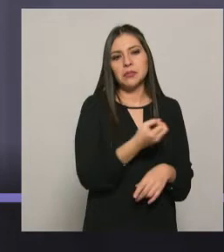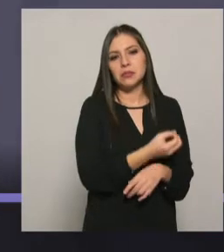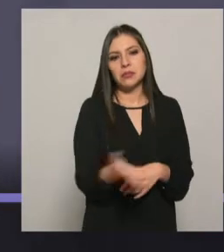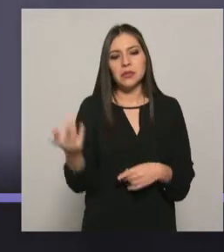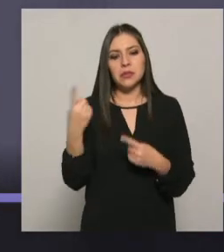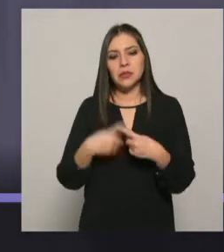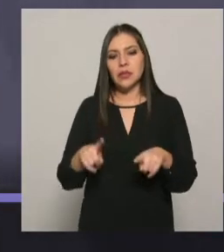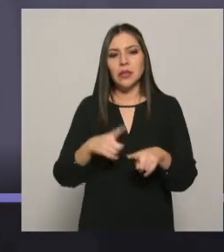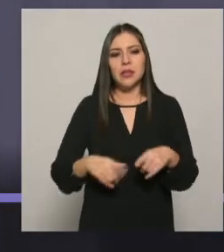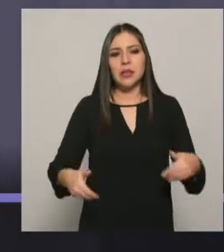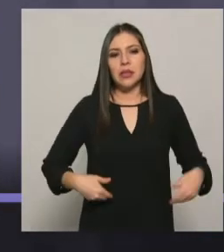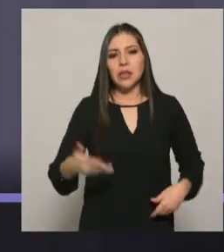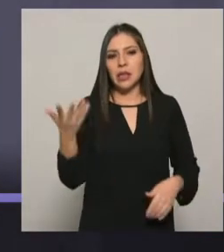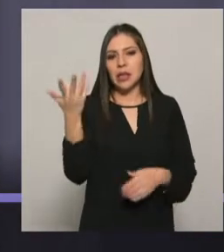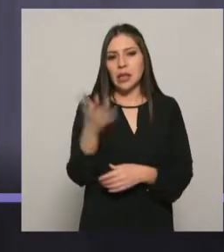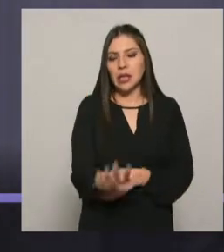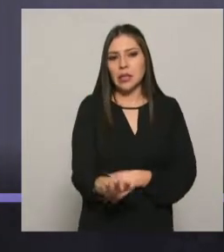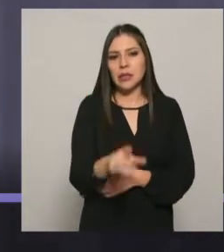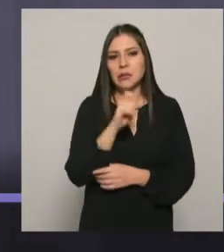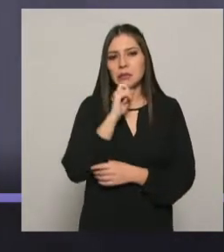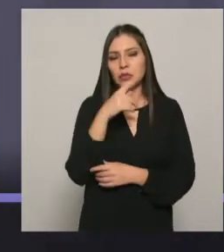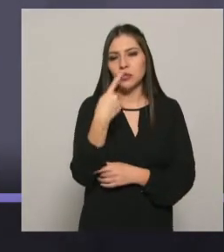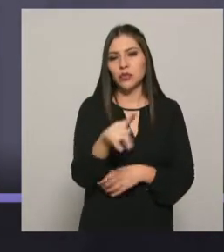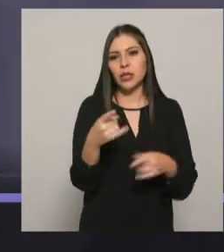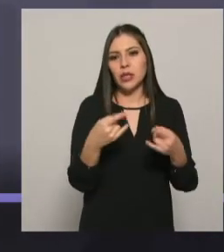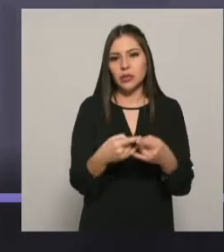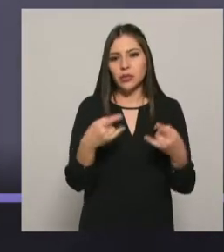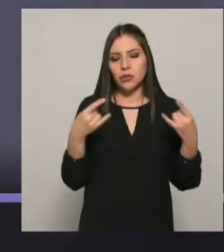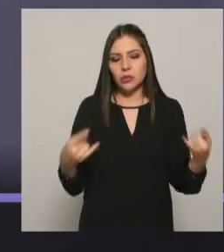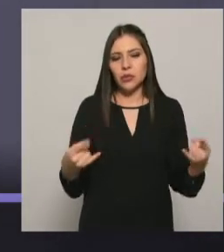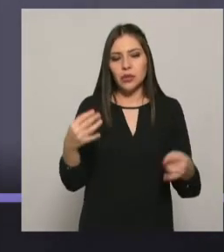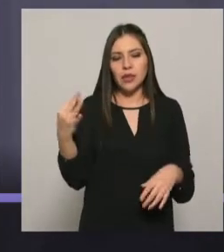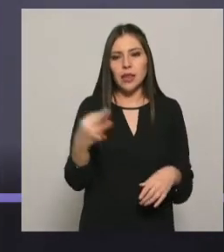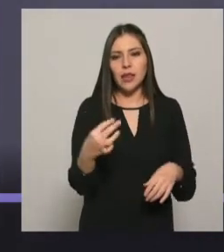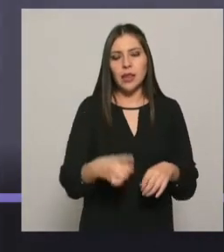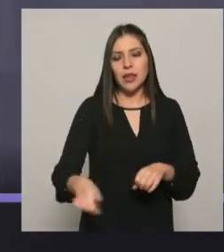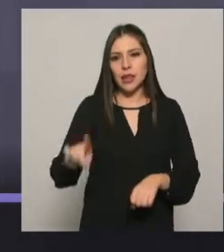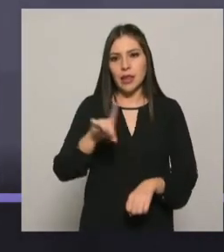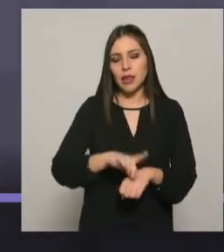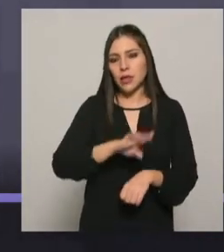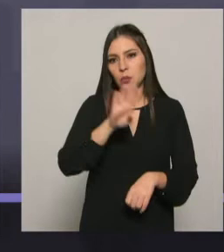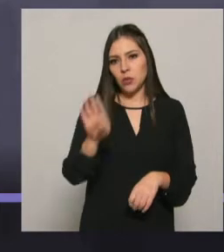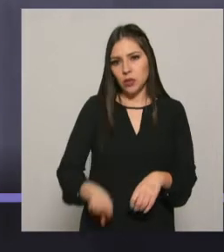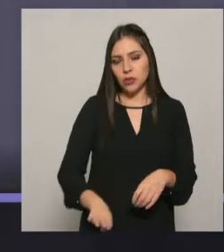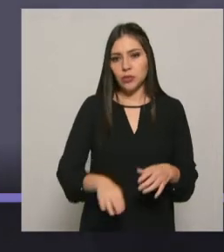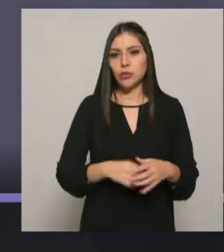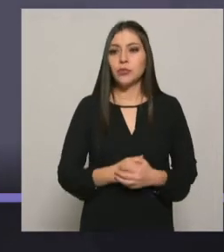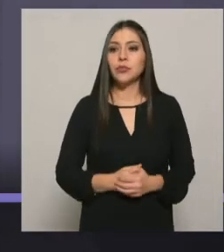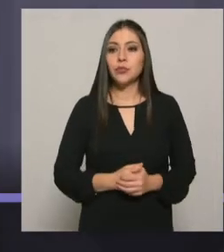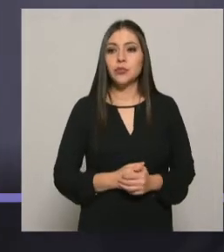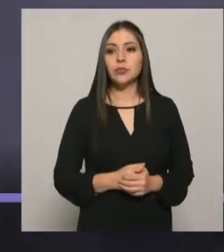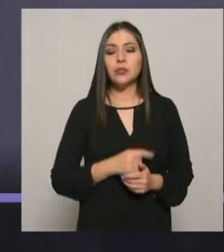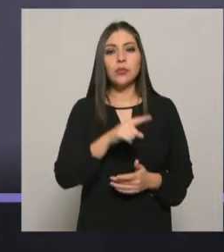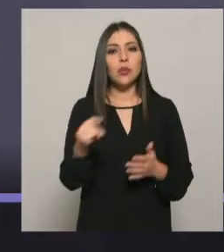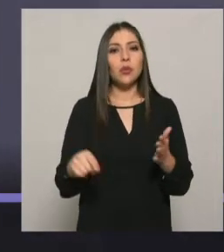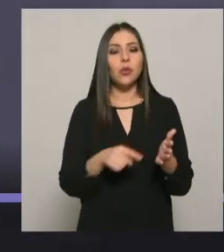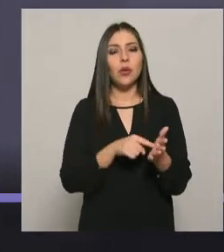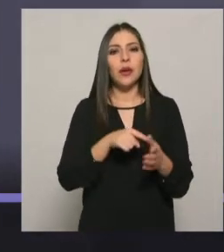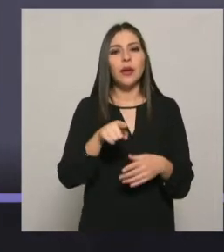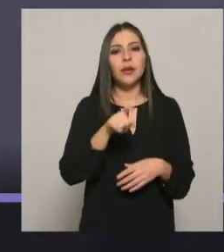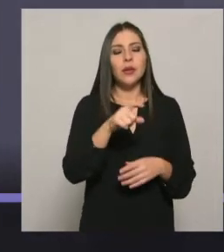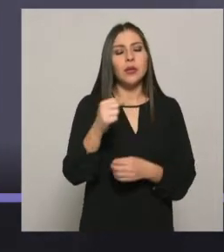diversas formas y títulos de esta historia nuestra que es de Día de Muertos. Esto se hace en los canales de